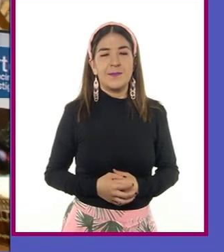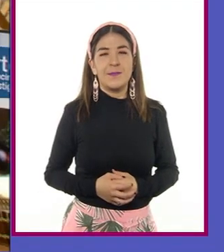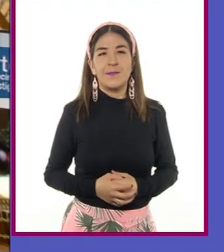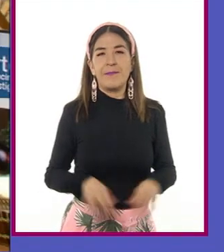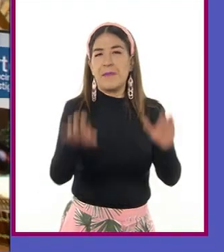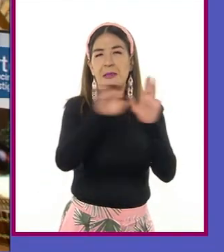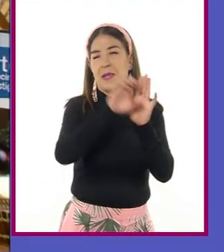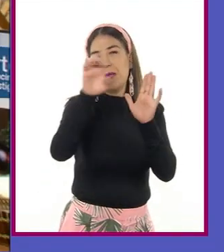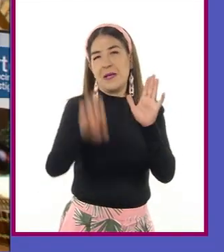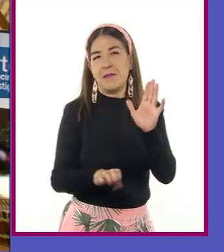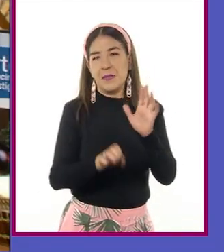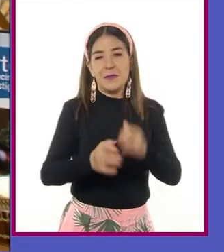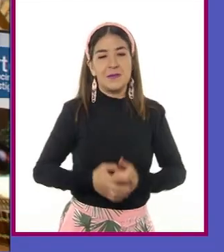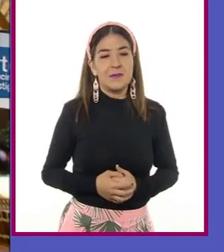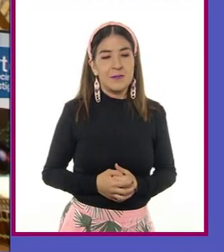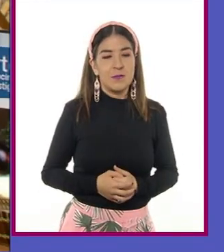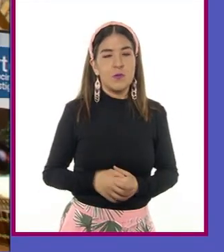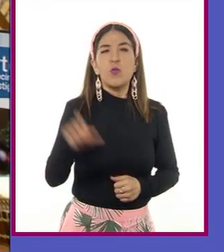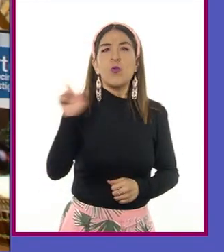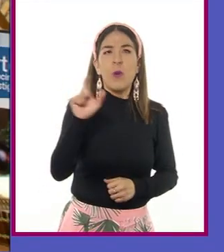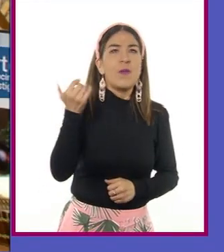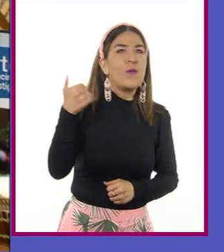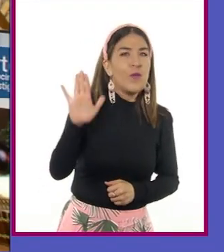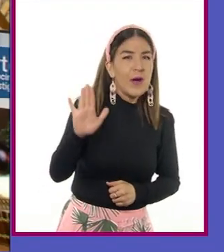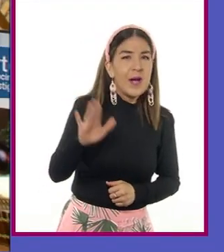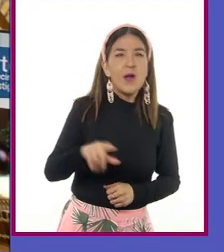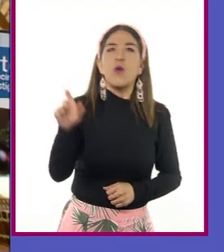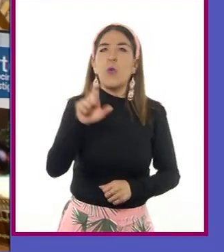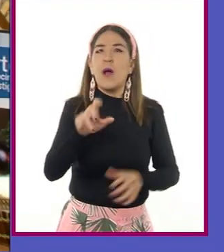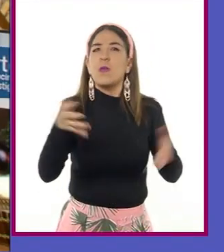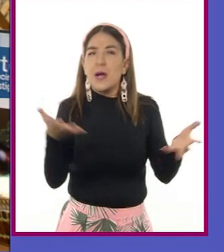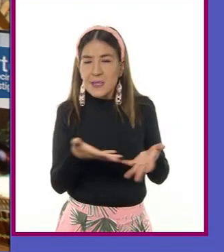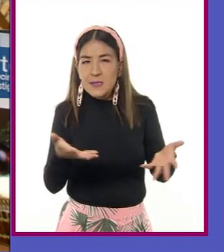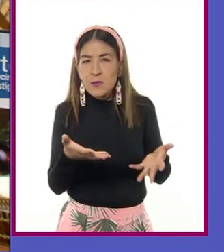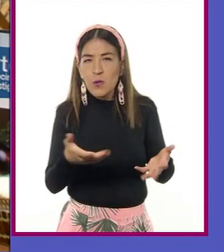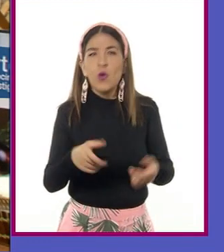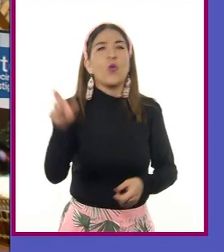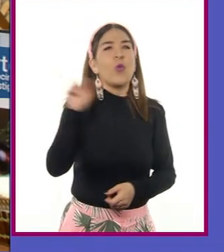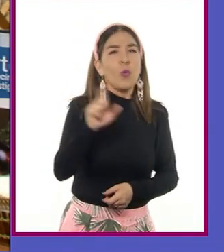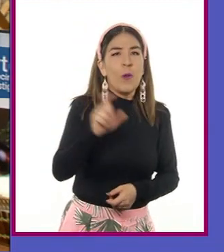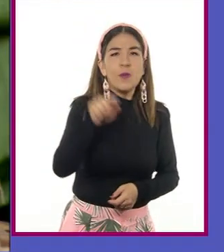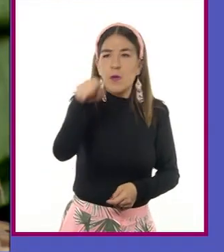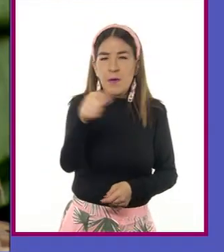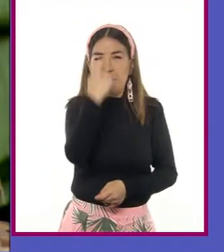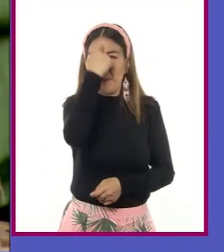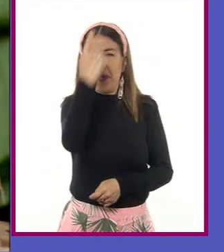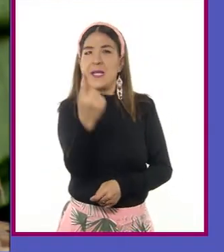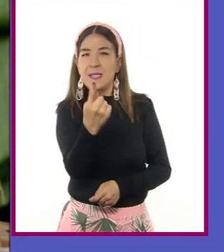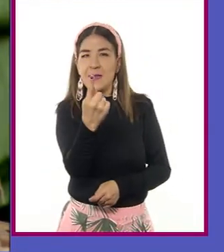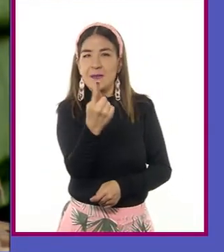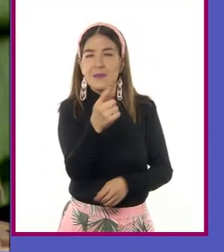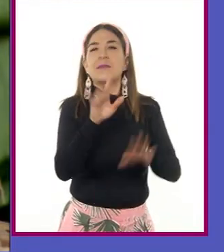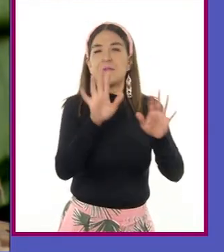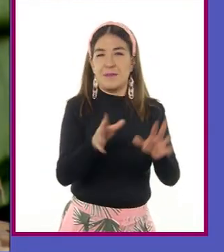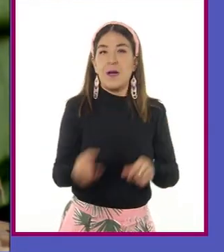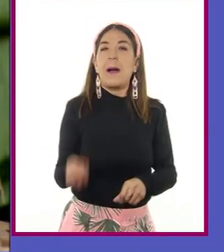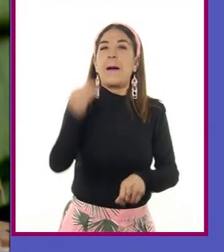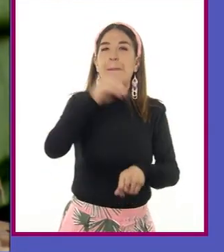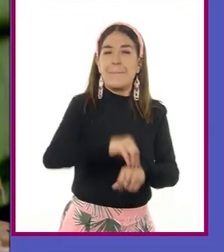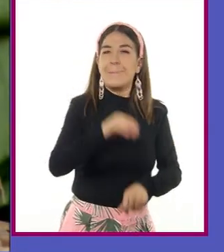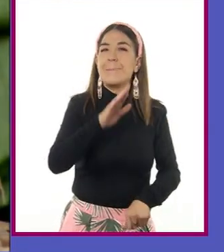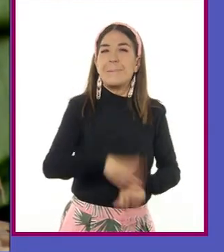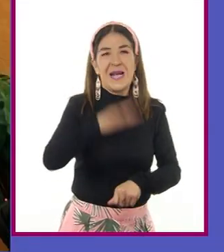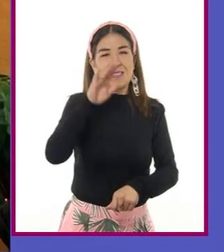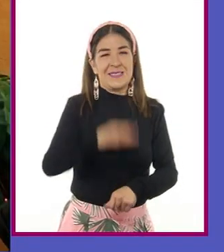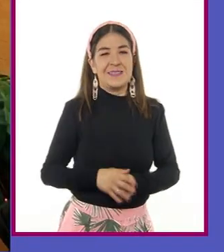Por ejemplo, ¿cuándo fue? ¿Cuándo lo hizo? ¿Cuándo lo inventó? Añadimos un extra